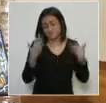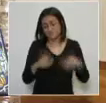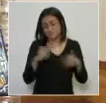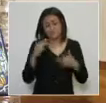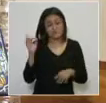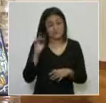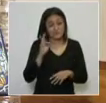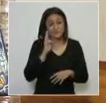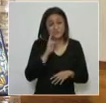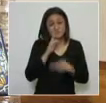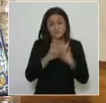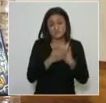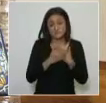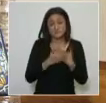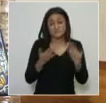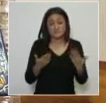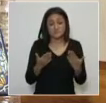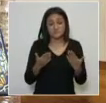Tremendas.